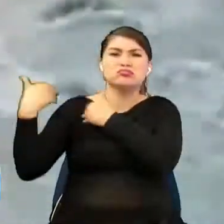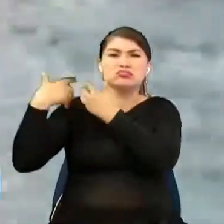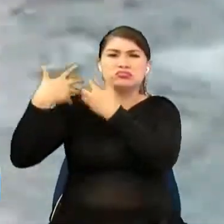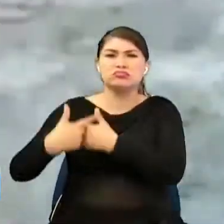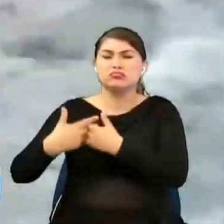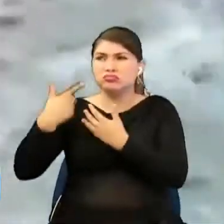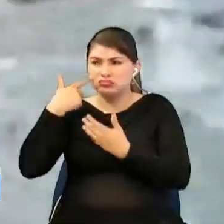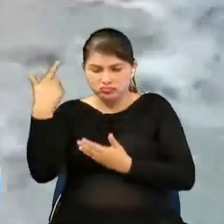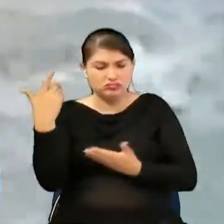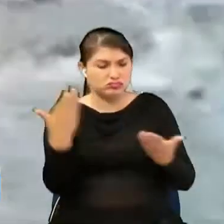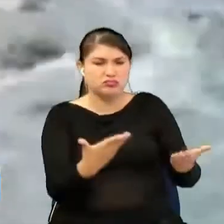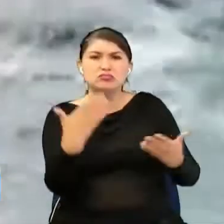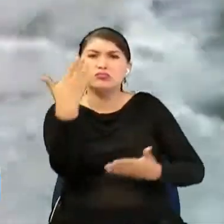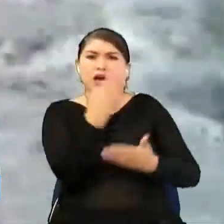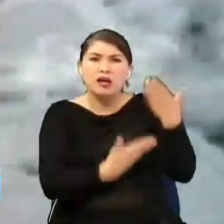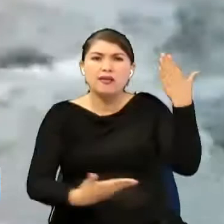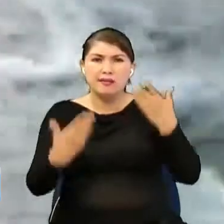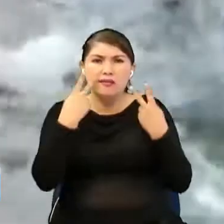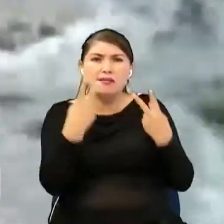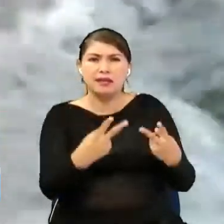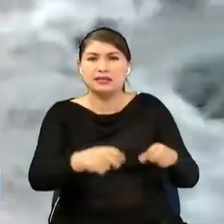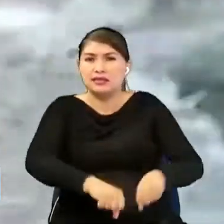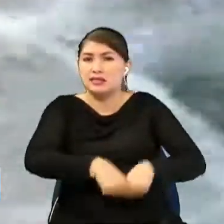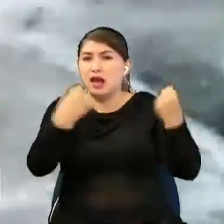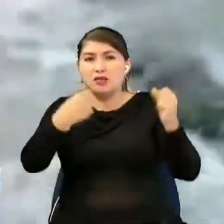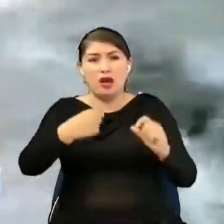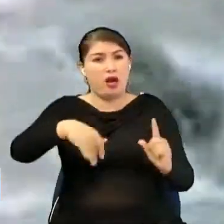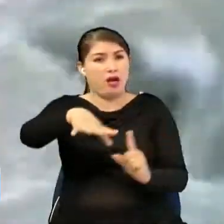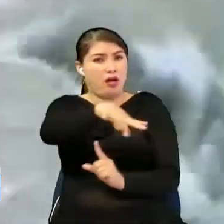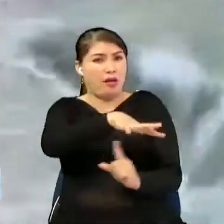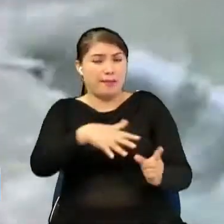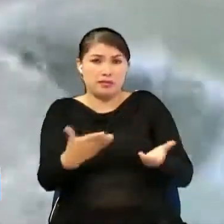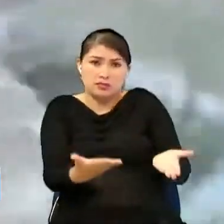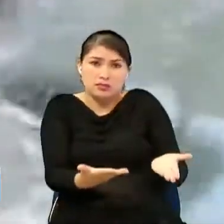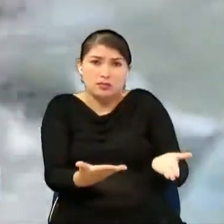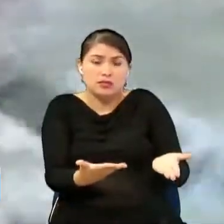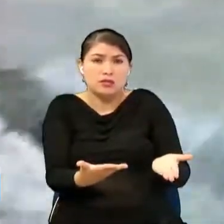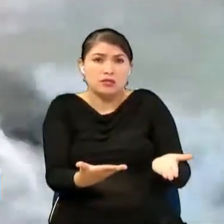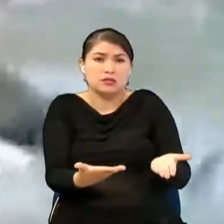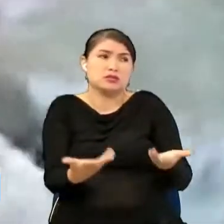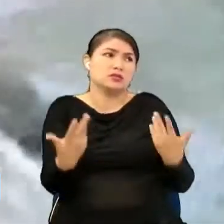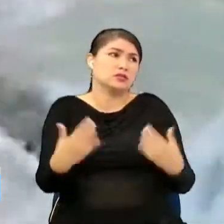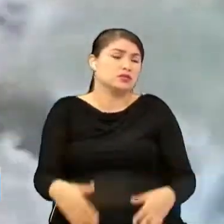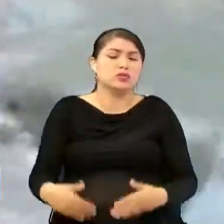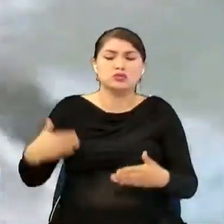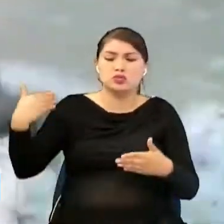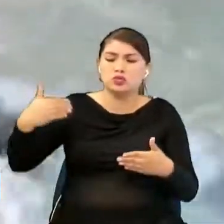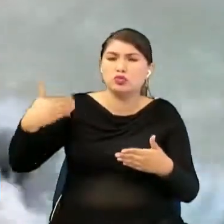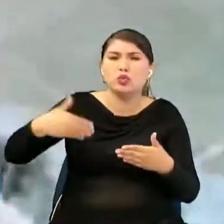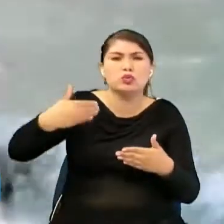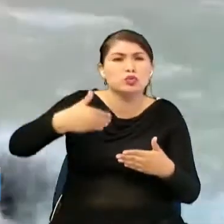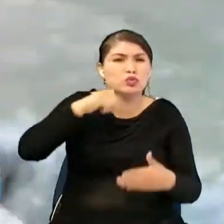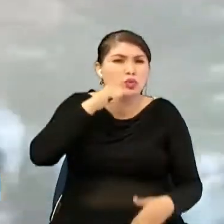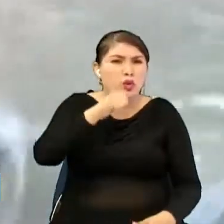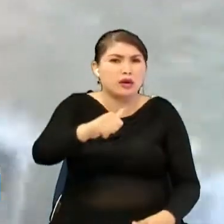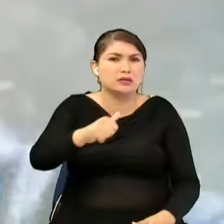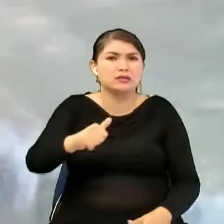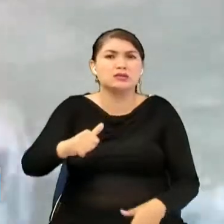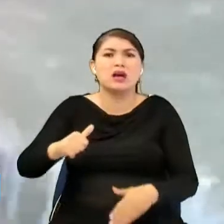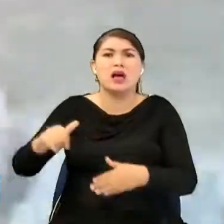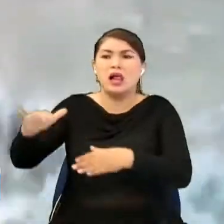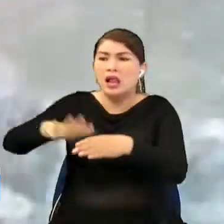puedan analizar y ver el daño ambiental que se está causando. Esto es periódicamente lavado de